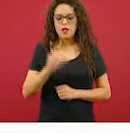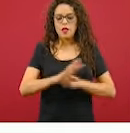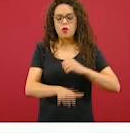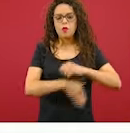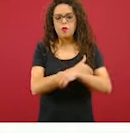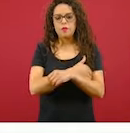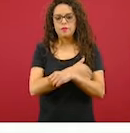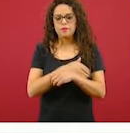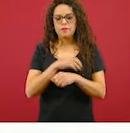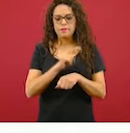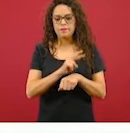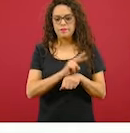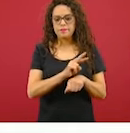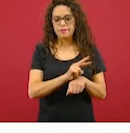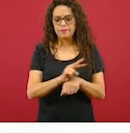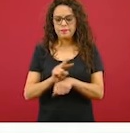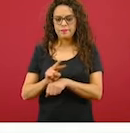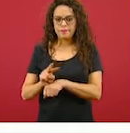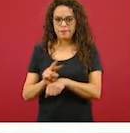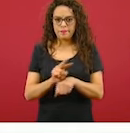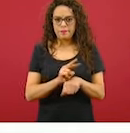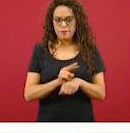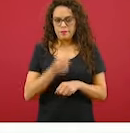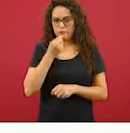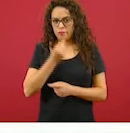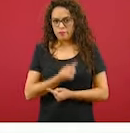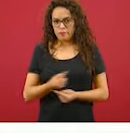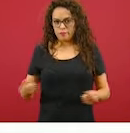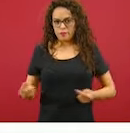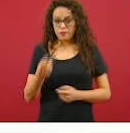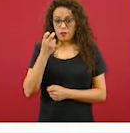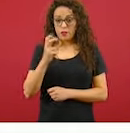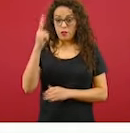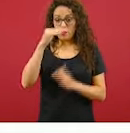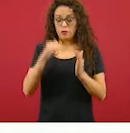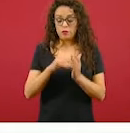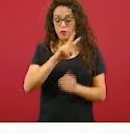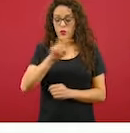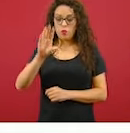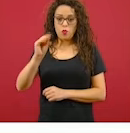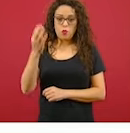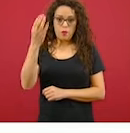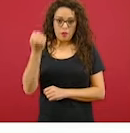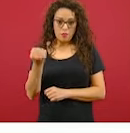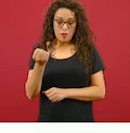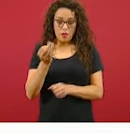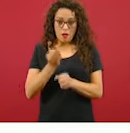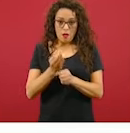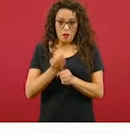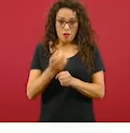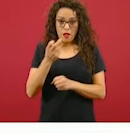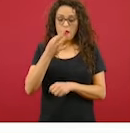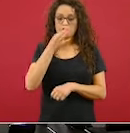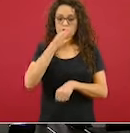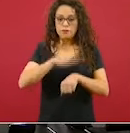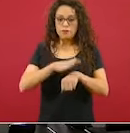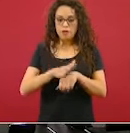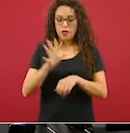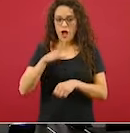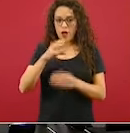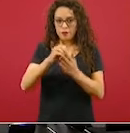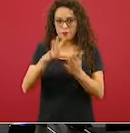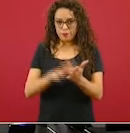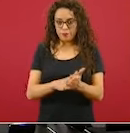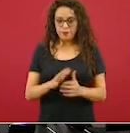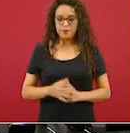también registrados en guarderías, de estos 2.299 hasta el momento notificados. Si vemos